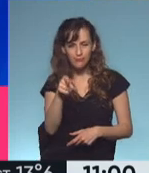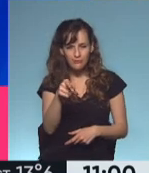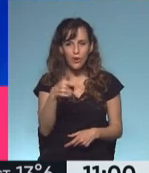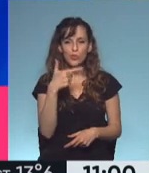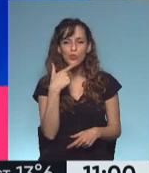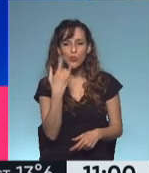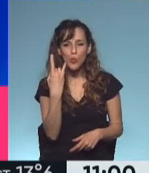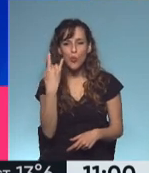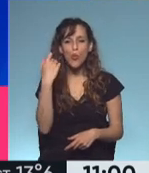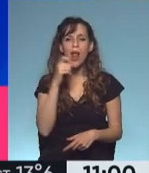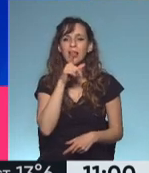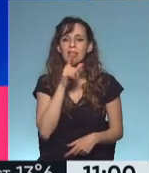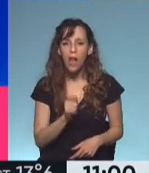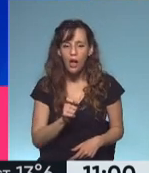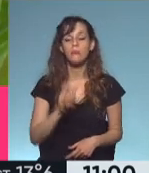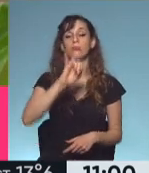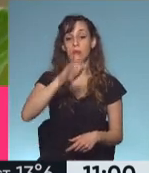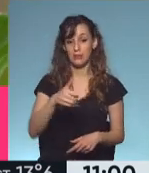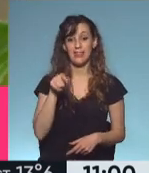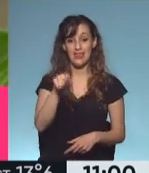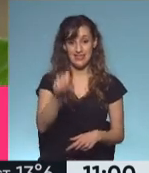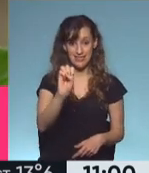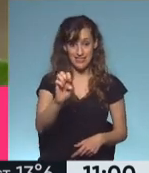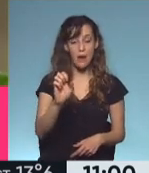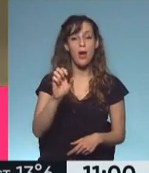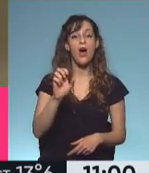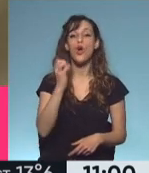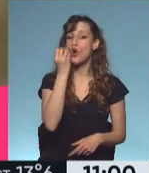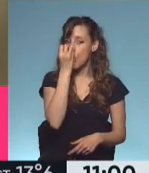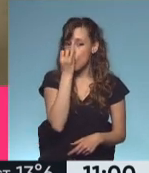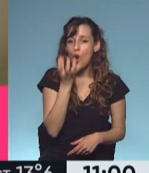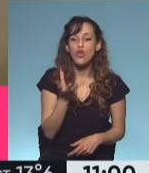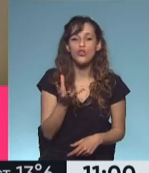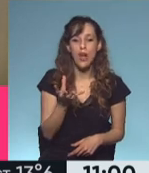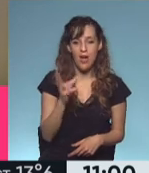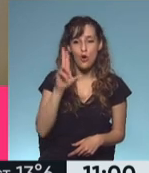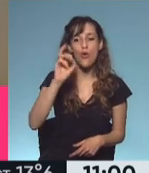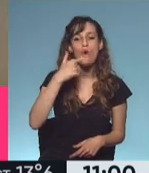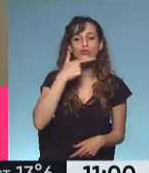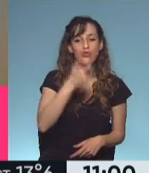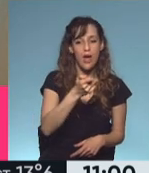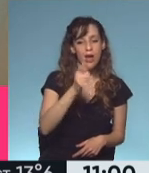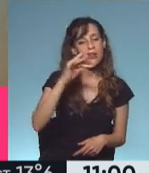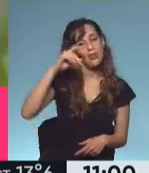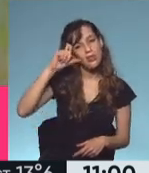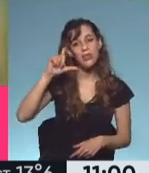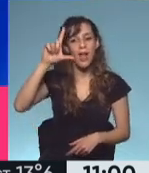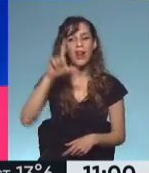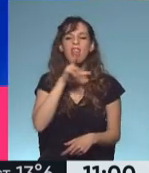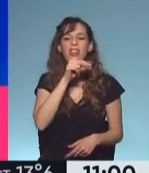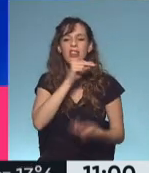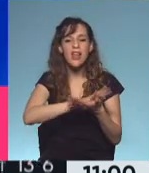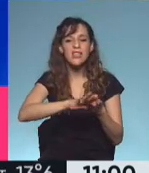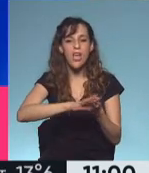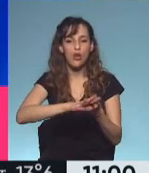Esa suculenta es una rosa del desierto. Es una planta bastante particular que... la levanto un poquito,